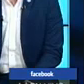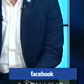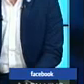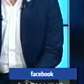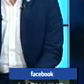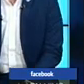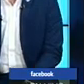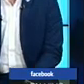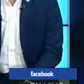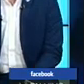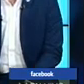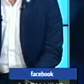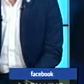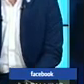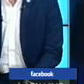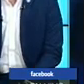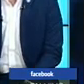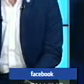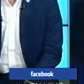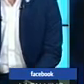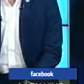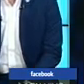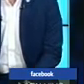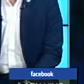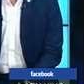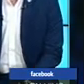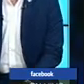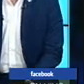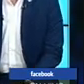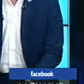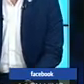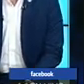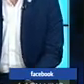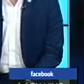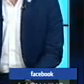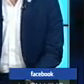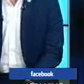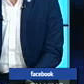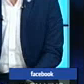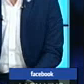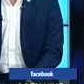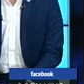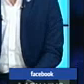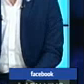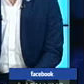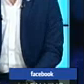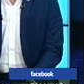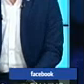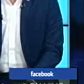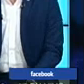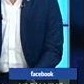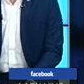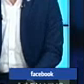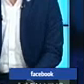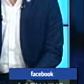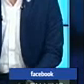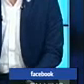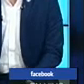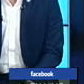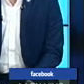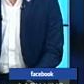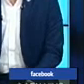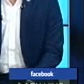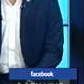el Parlacen porque los diputados lo consideran inoperante pues sus resoluciones no son vinculantes